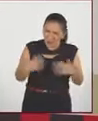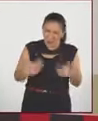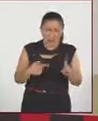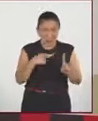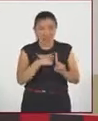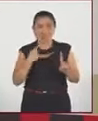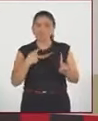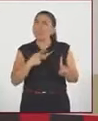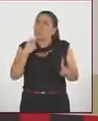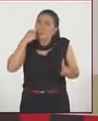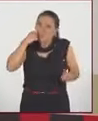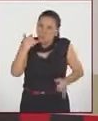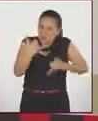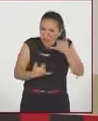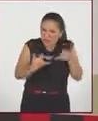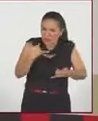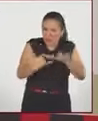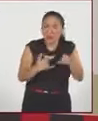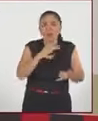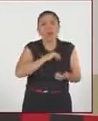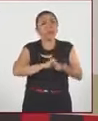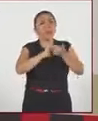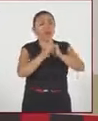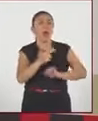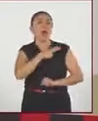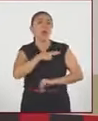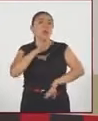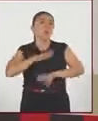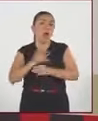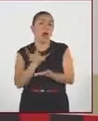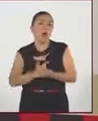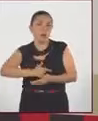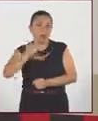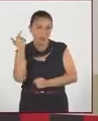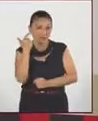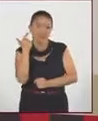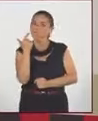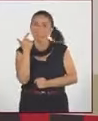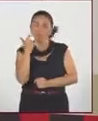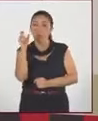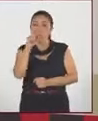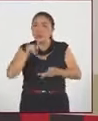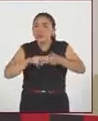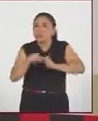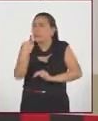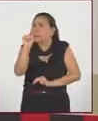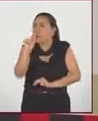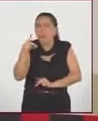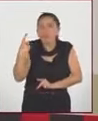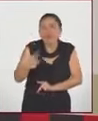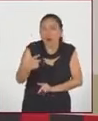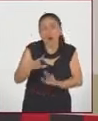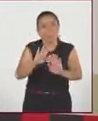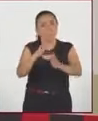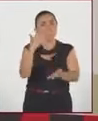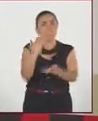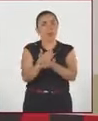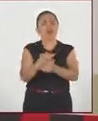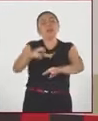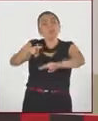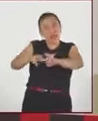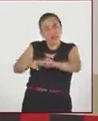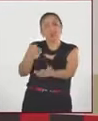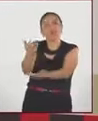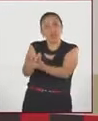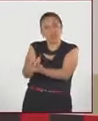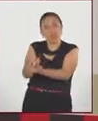sigue jugando, son lo que pueden desarrollar lesiones más graves, ¿no? Entonces, claro, siempre que comience un poco de dolor, es mejor decir, ¿sabes qué? Siéntate, descansa y